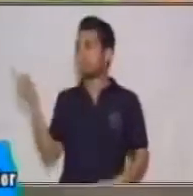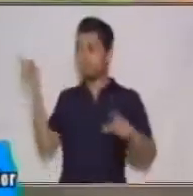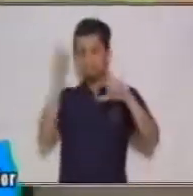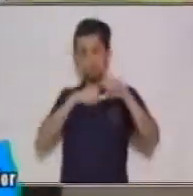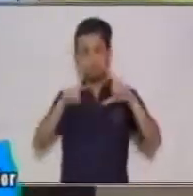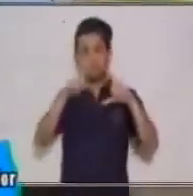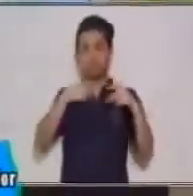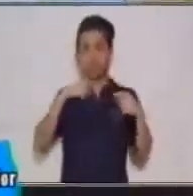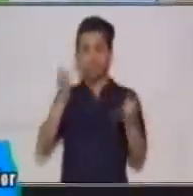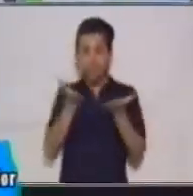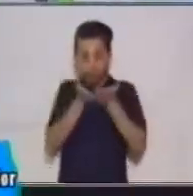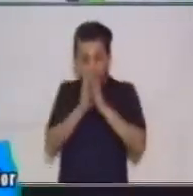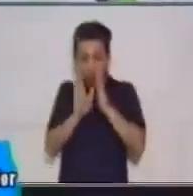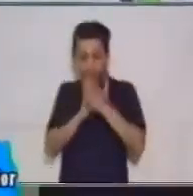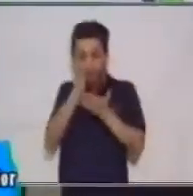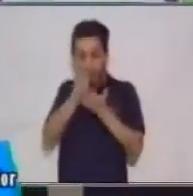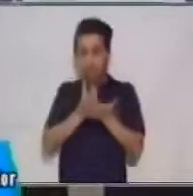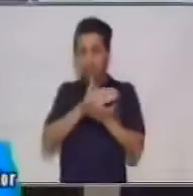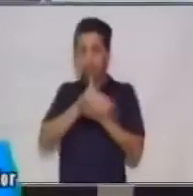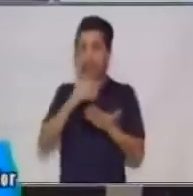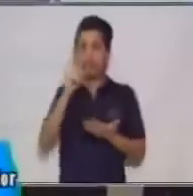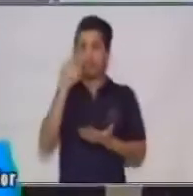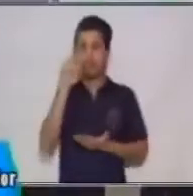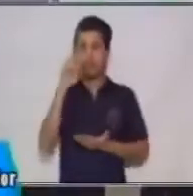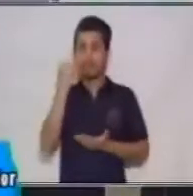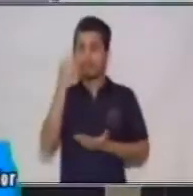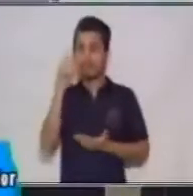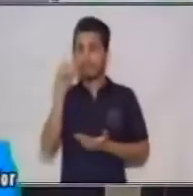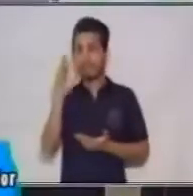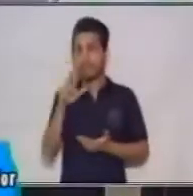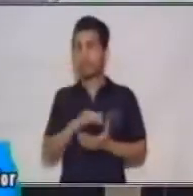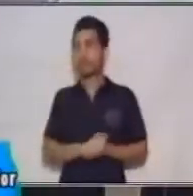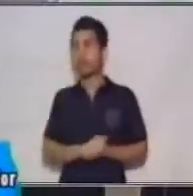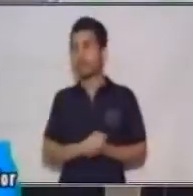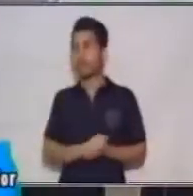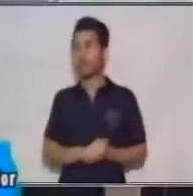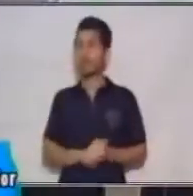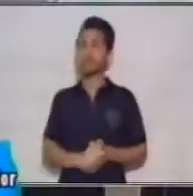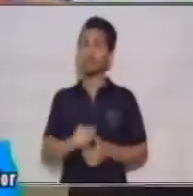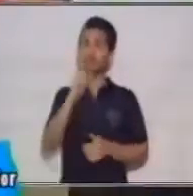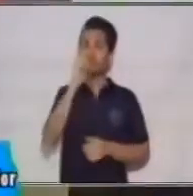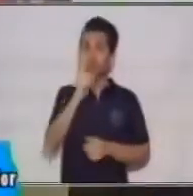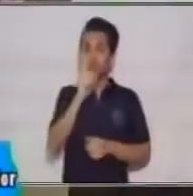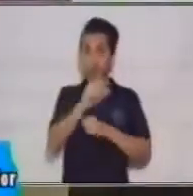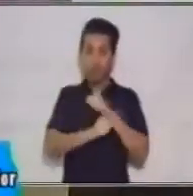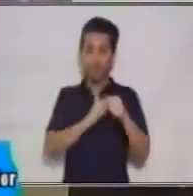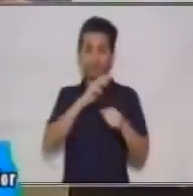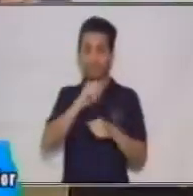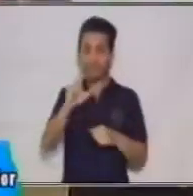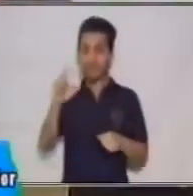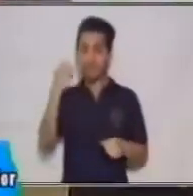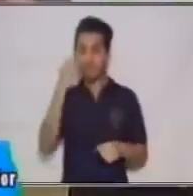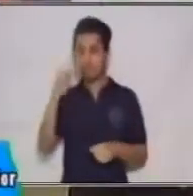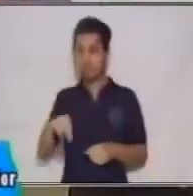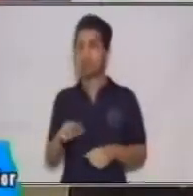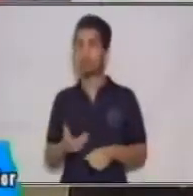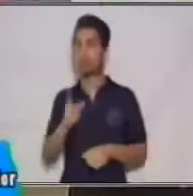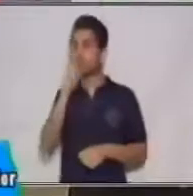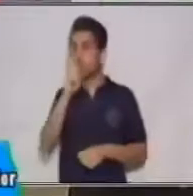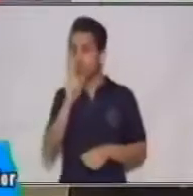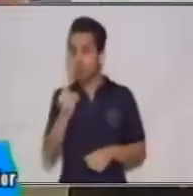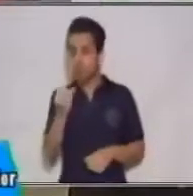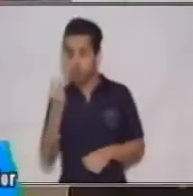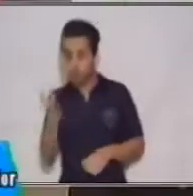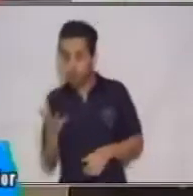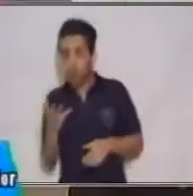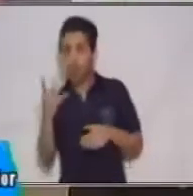fracción. Veamos para acá. Una fracción es un número que se obtiene al dividir un entero en partes